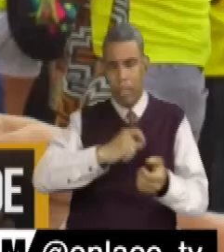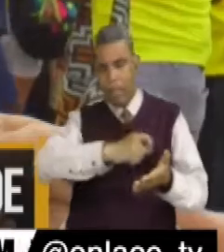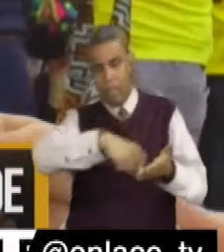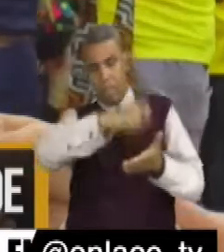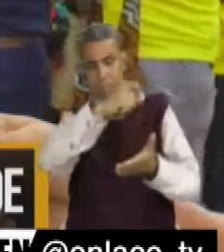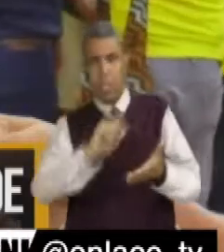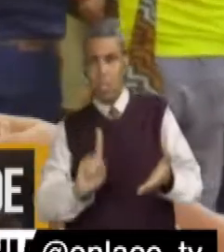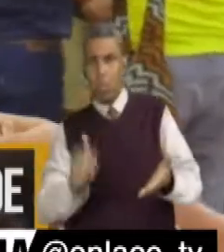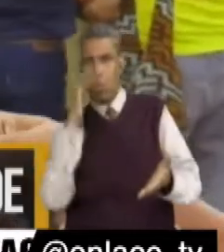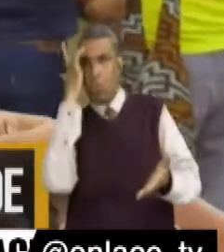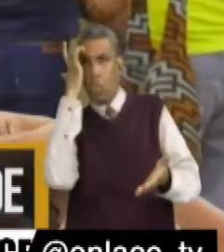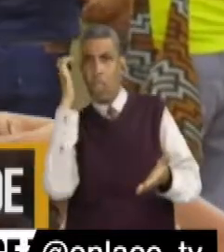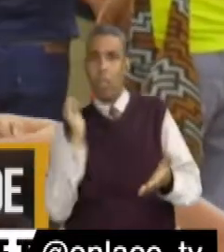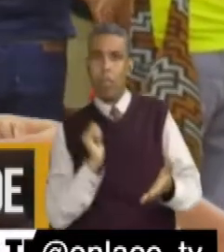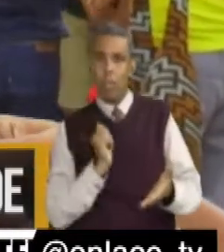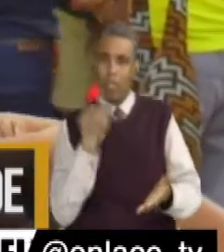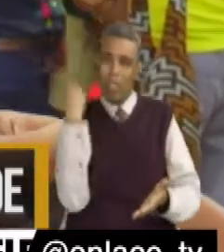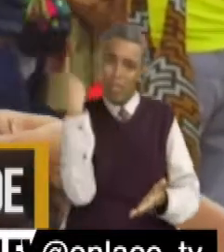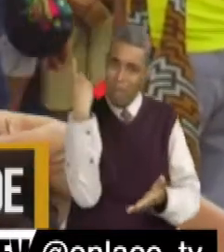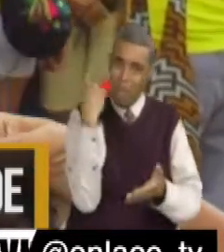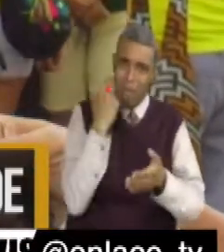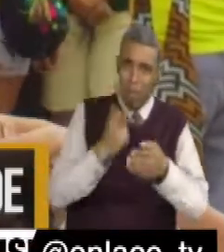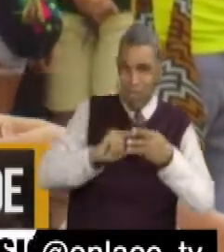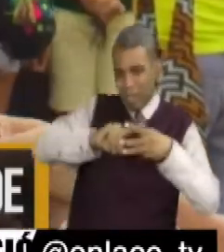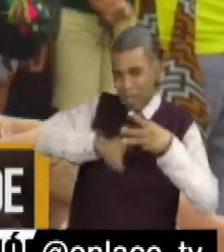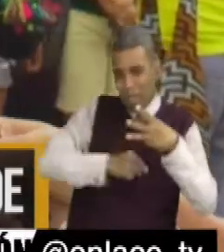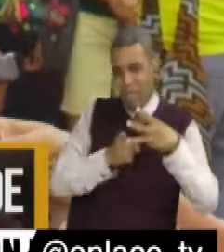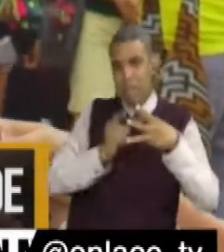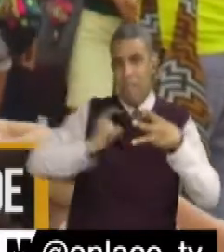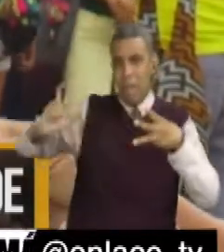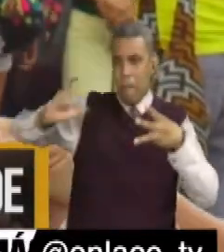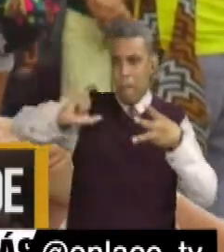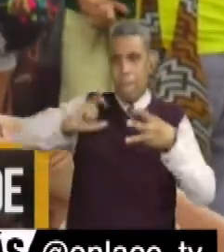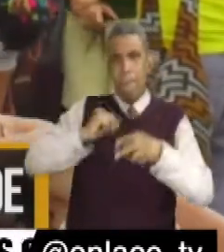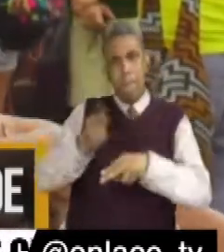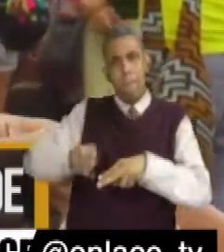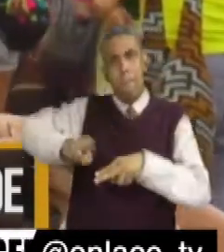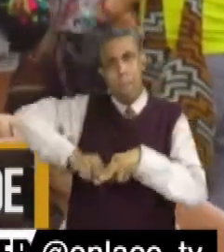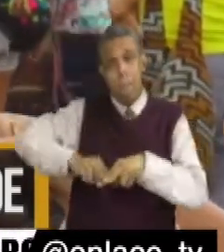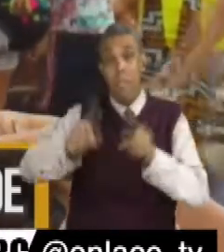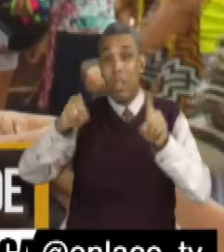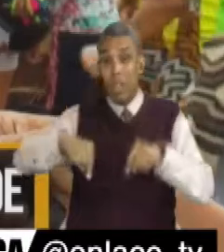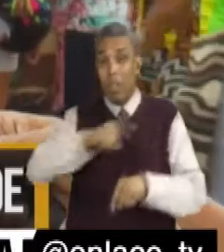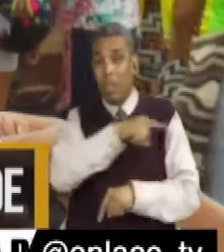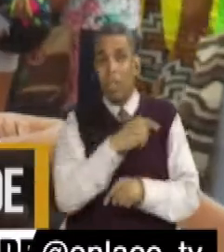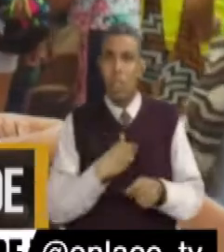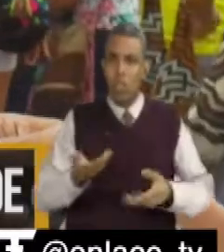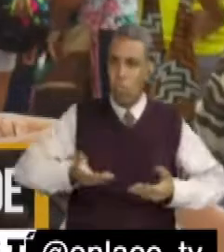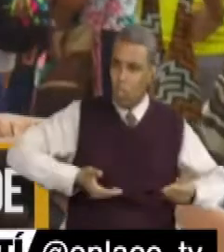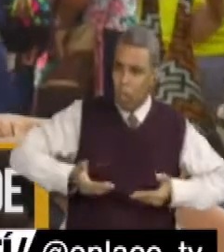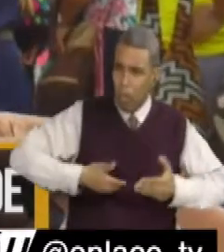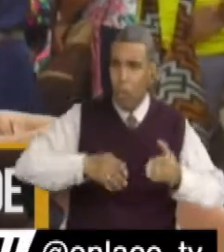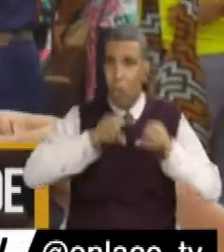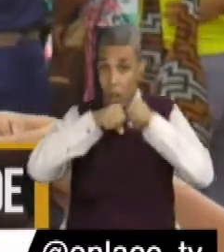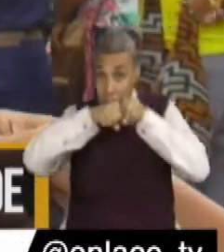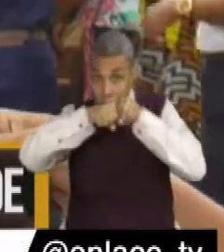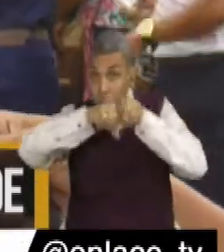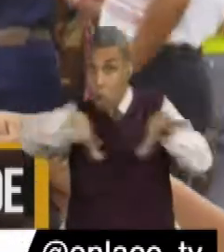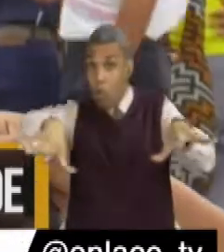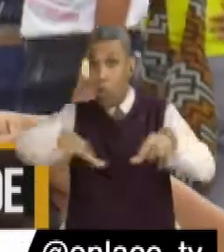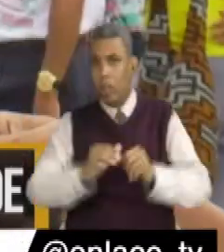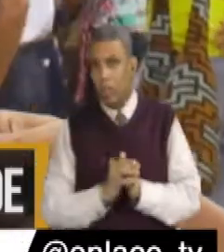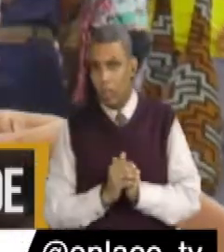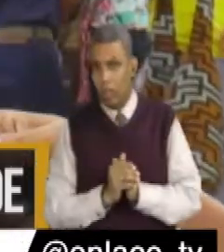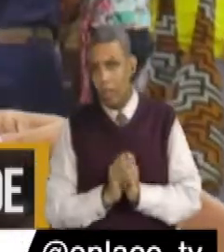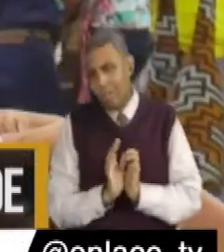Pero es un pliego que tiene que ver con el incremento salarial para los servidores públicos. Por supuesto que nos toca a nosotros. En